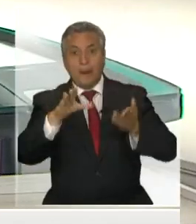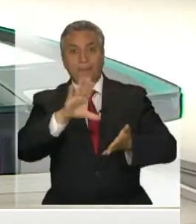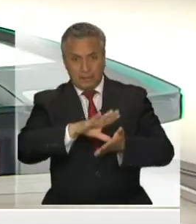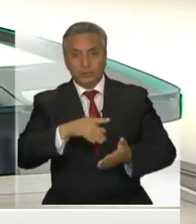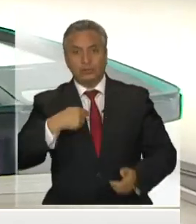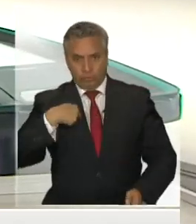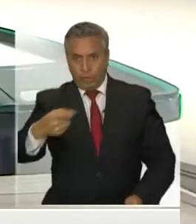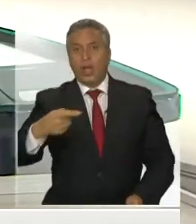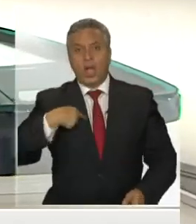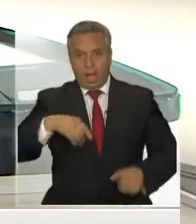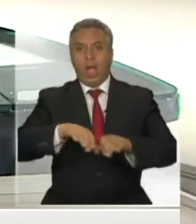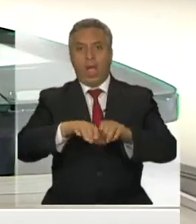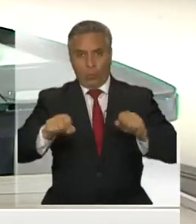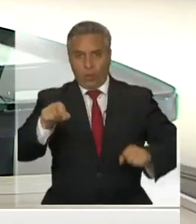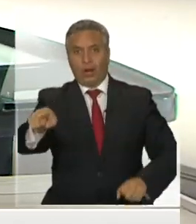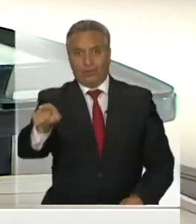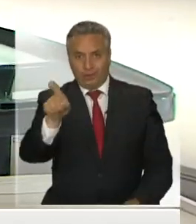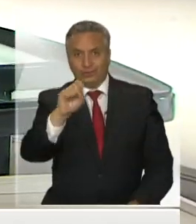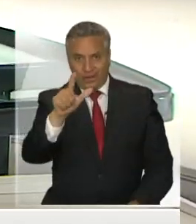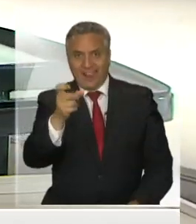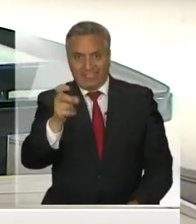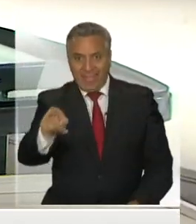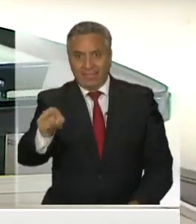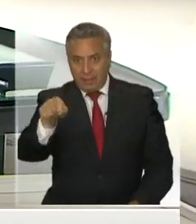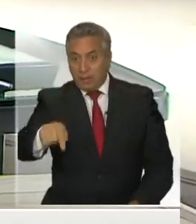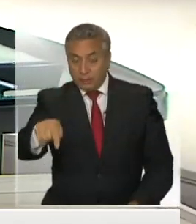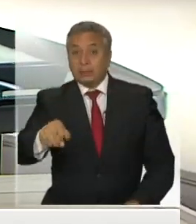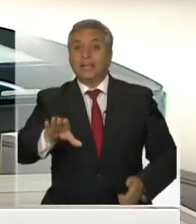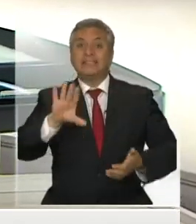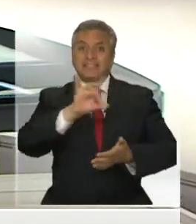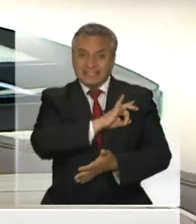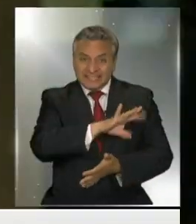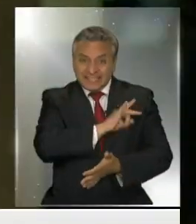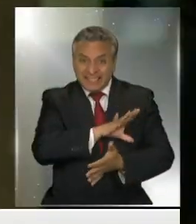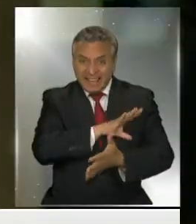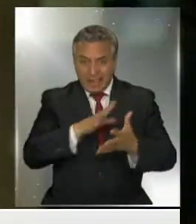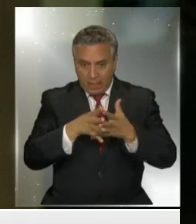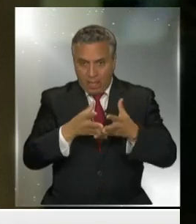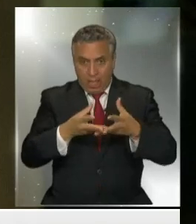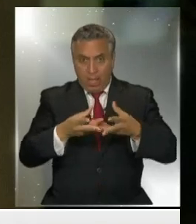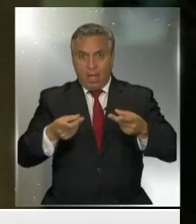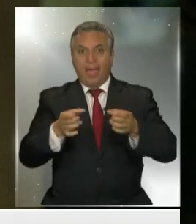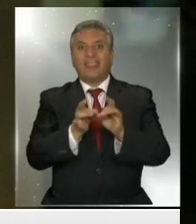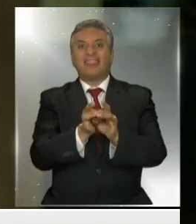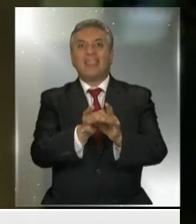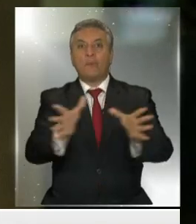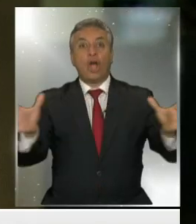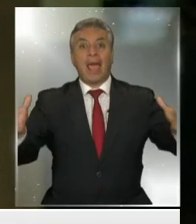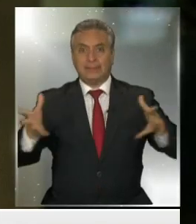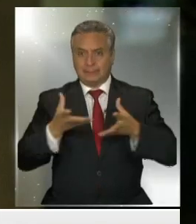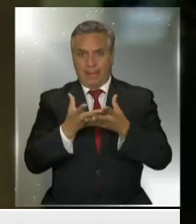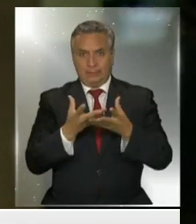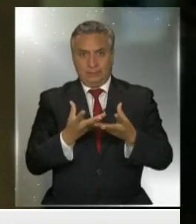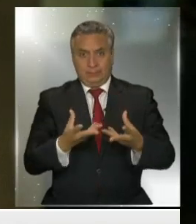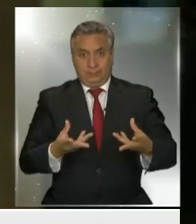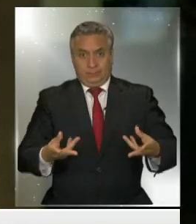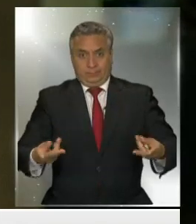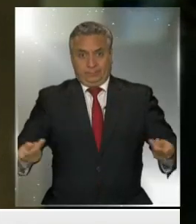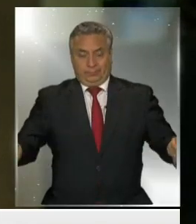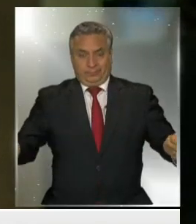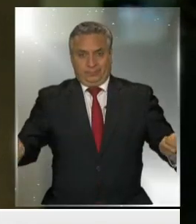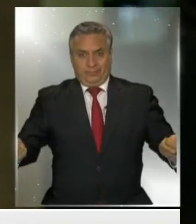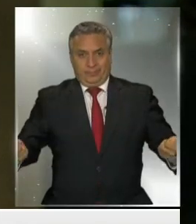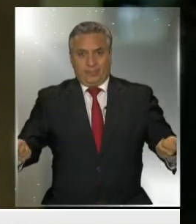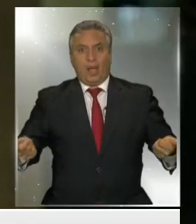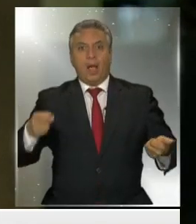acuerdo aquí con soledad para salvar al país porque estamos se nos está yendo el país de las manos se nos está yendo la democracia de las manos y seguimos en